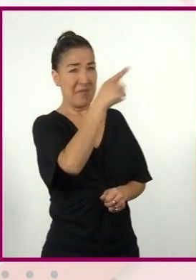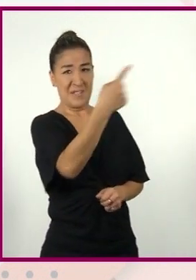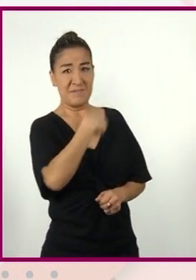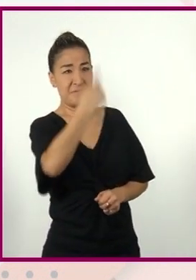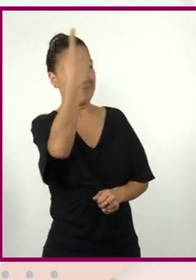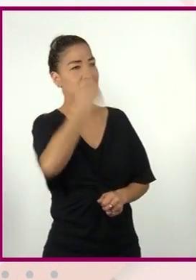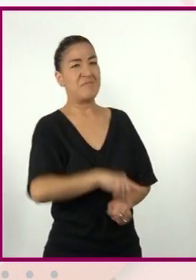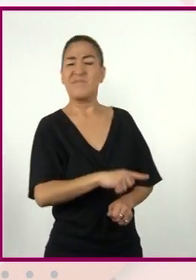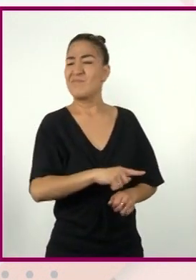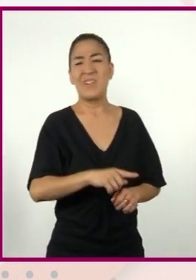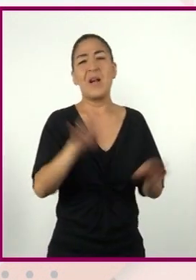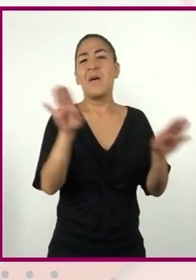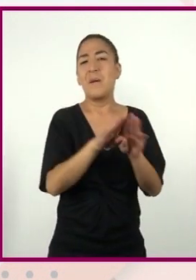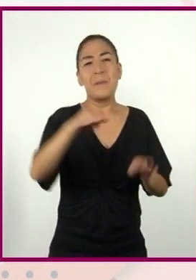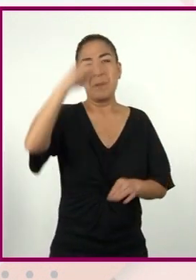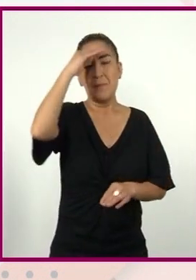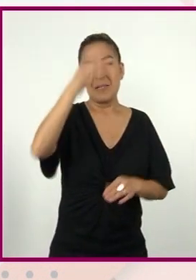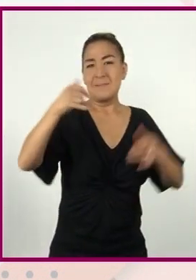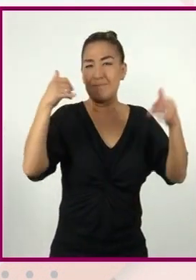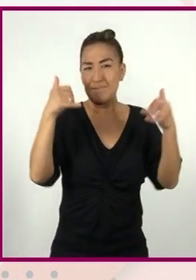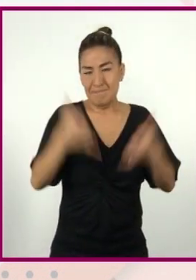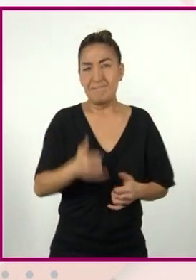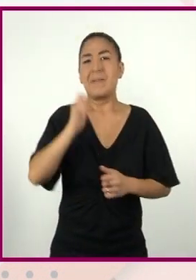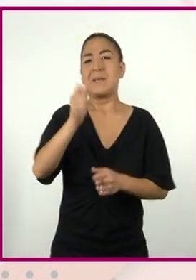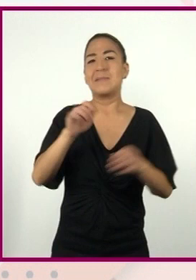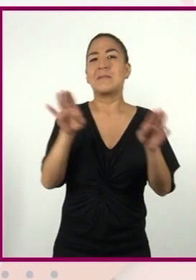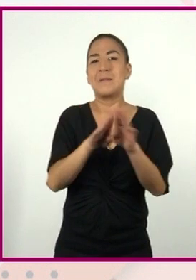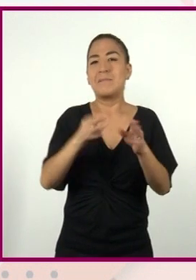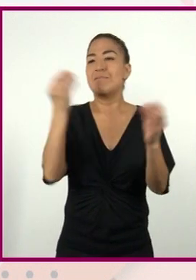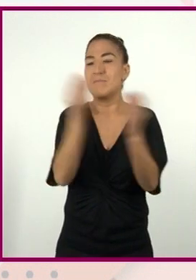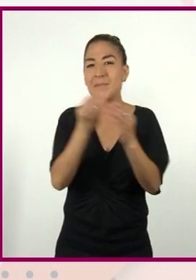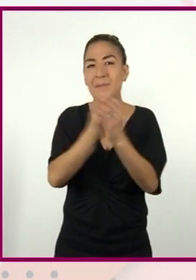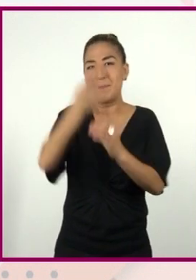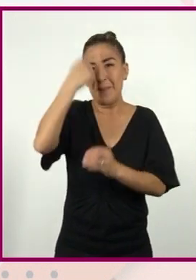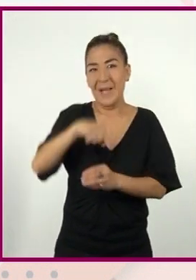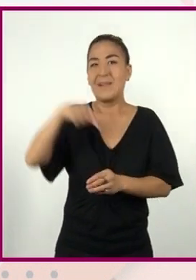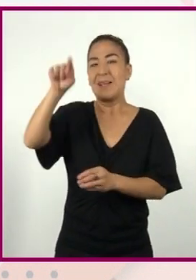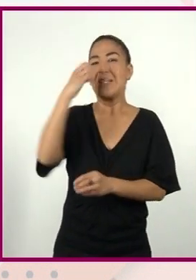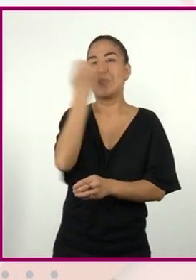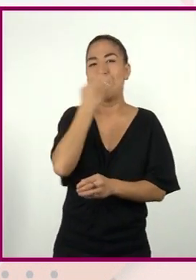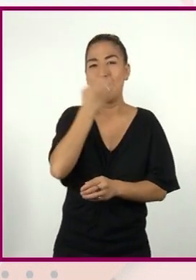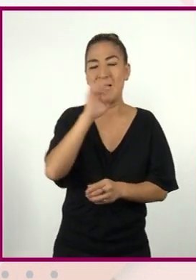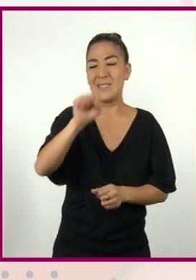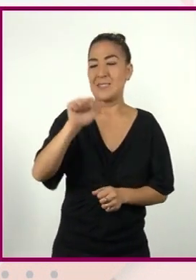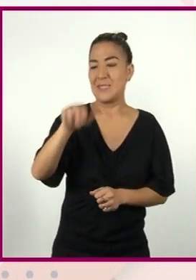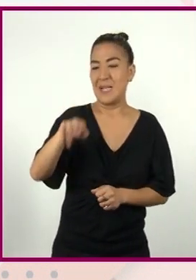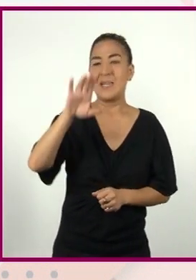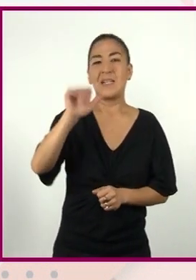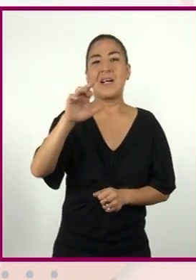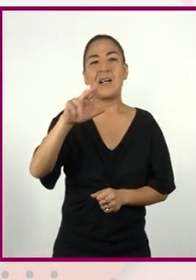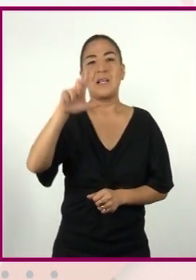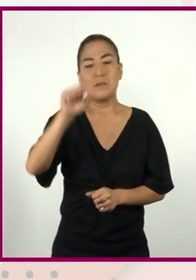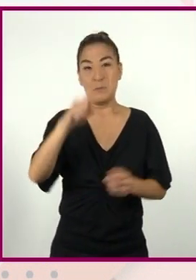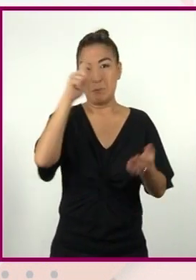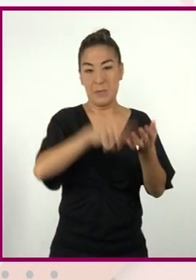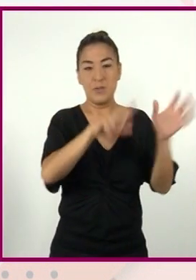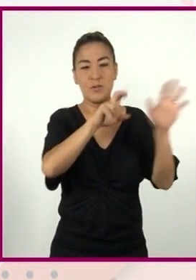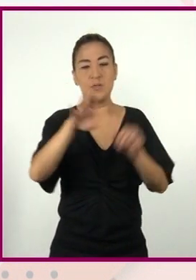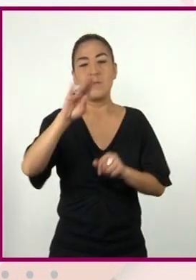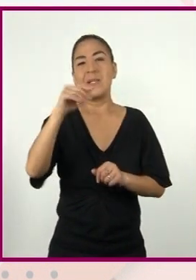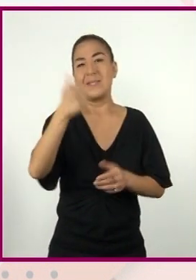deseos, comenzó a tomar clases nocturnas en la Academia de San Carlos en 1896.